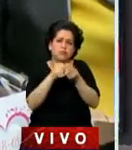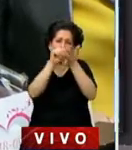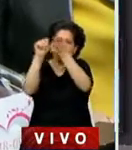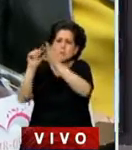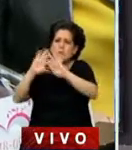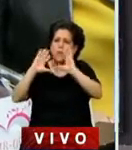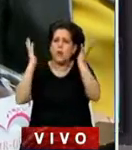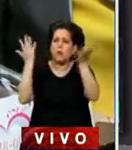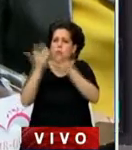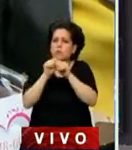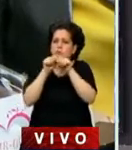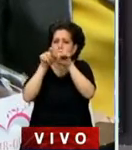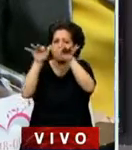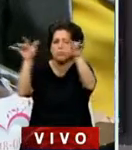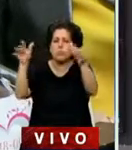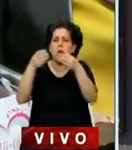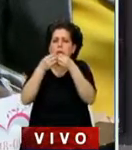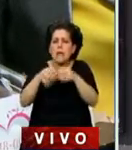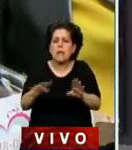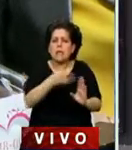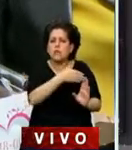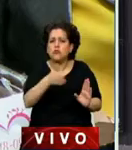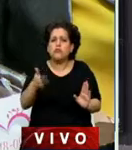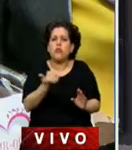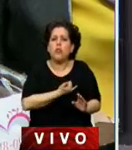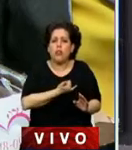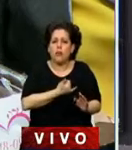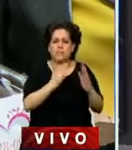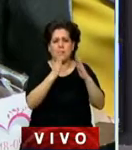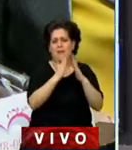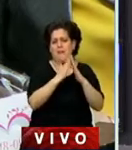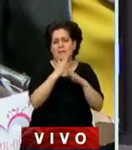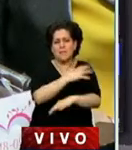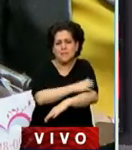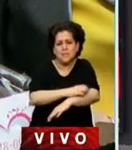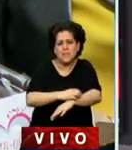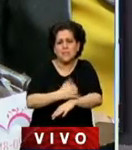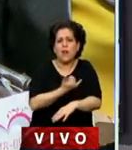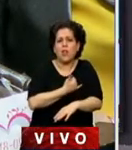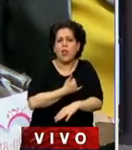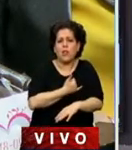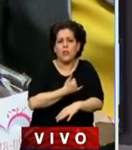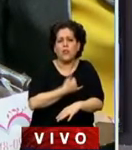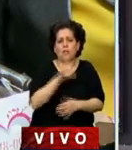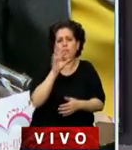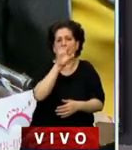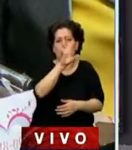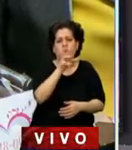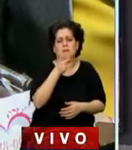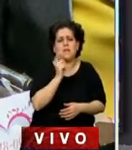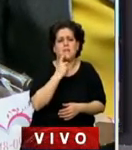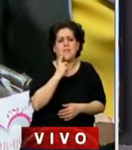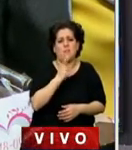la facturación y está al día, puedan tener un beneficio. Eso ha sido modificado el artículo y ha sido incluido, ¿no?